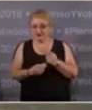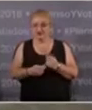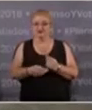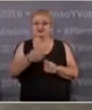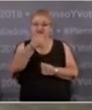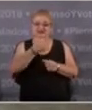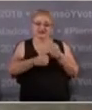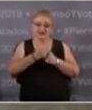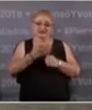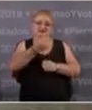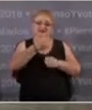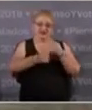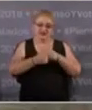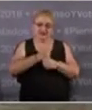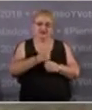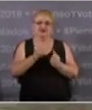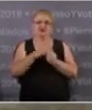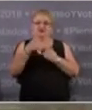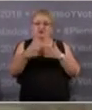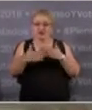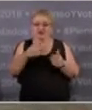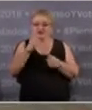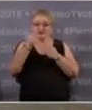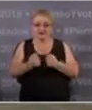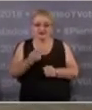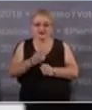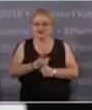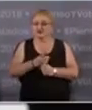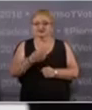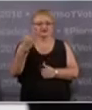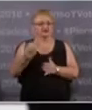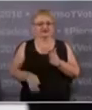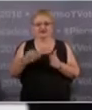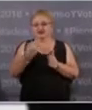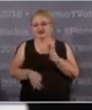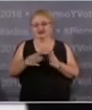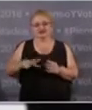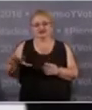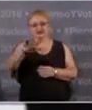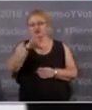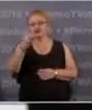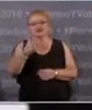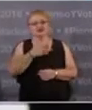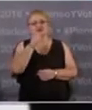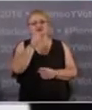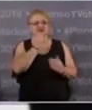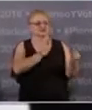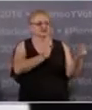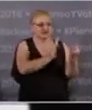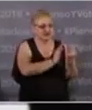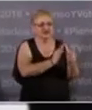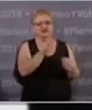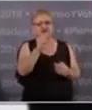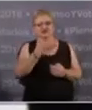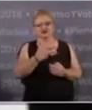3. Con un modelo de seguridad fallido totalmente. No tenemos policía de proximidad, no tenemos policía que nos